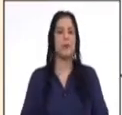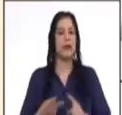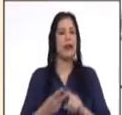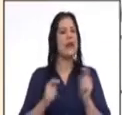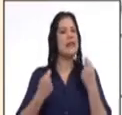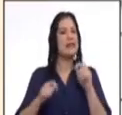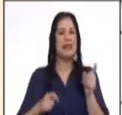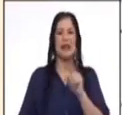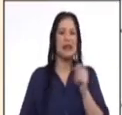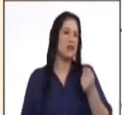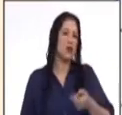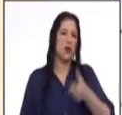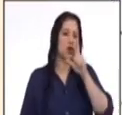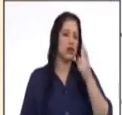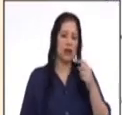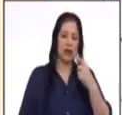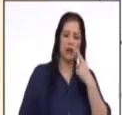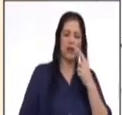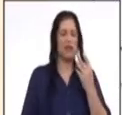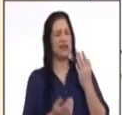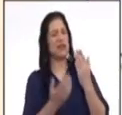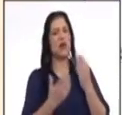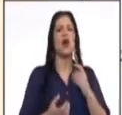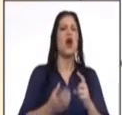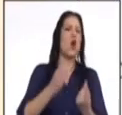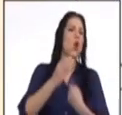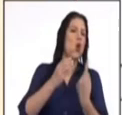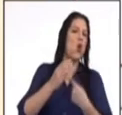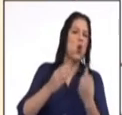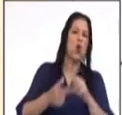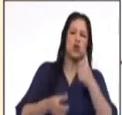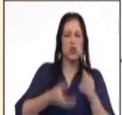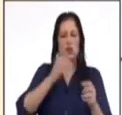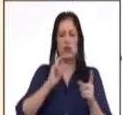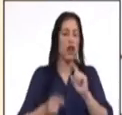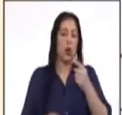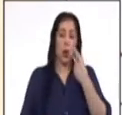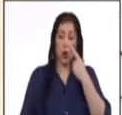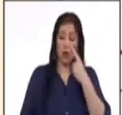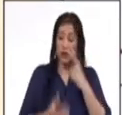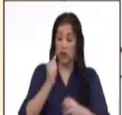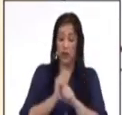Evitar ingerir bebidas de procedencia dudosa, jugos, refrescos, etc.